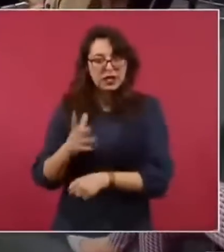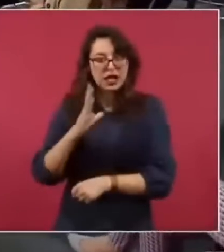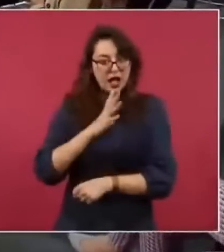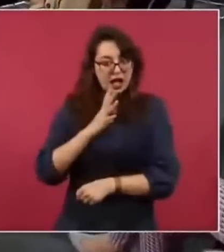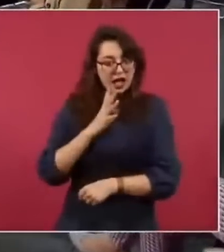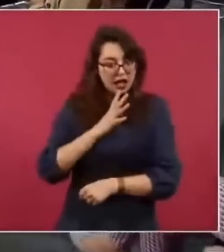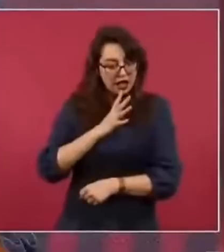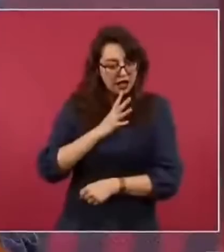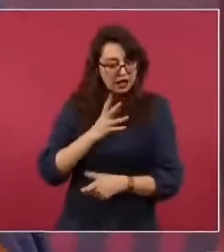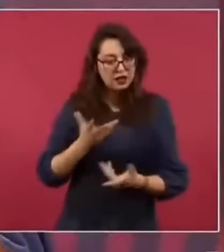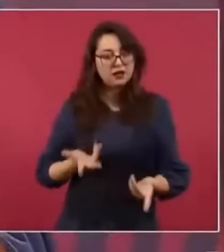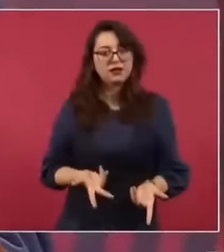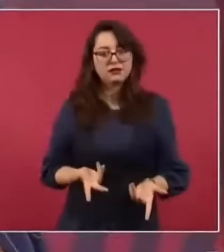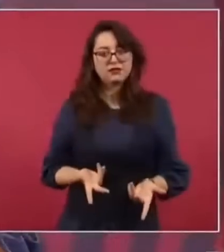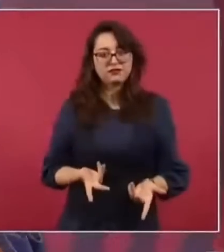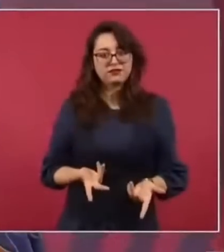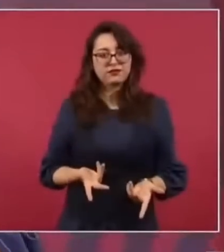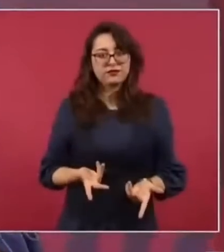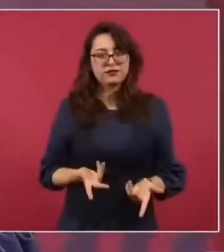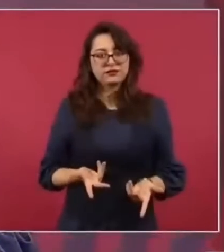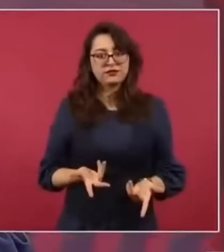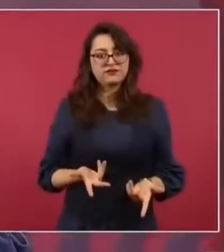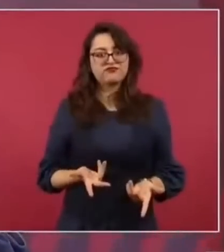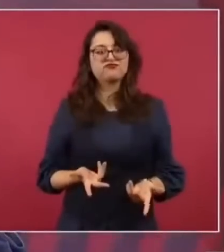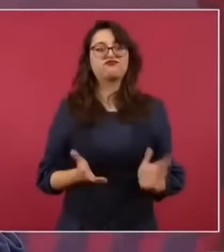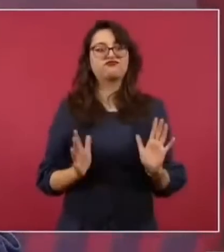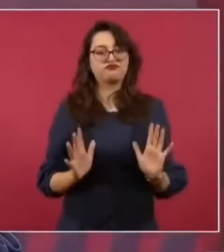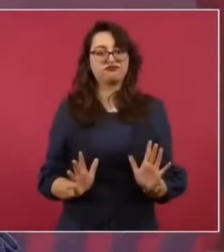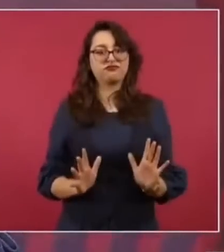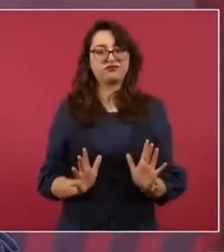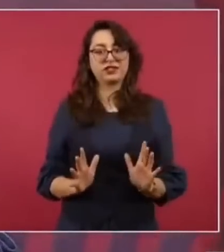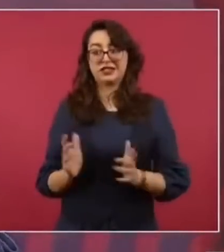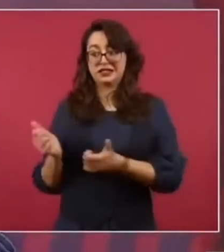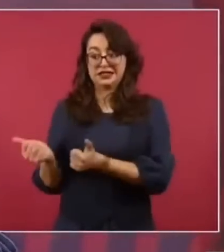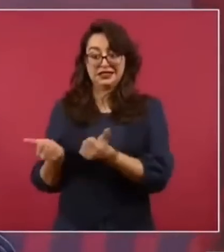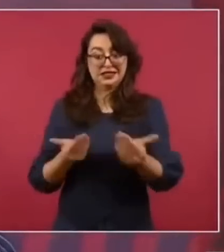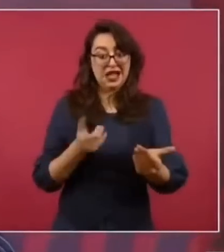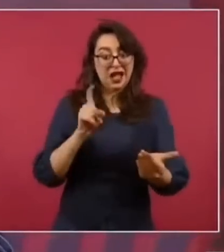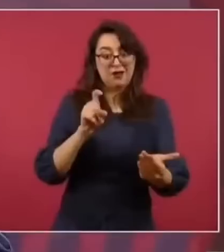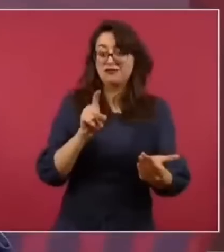Ahora se está auxiliando a la Comisión de Agua